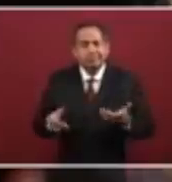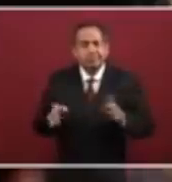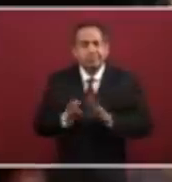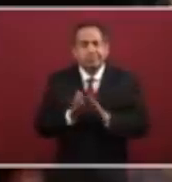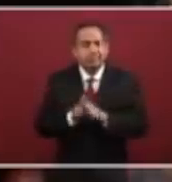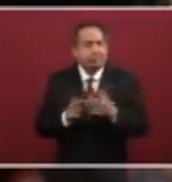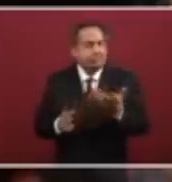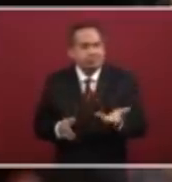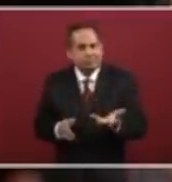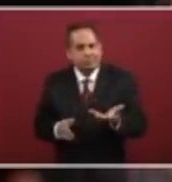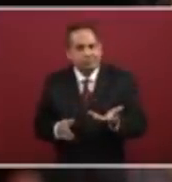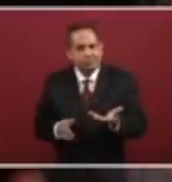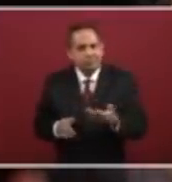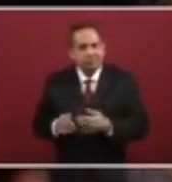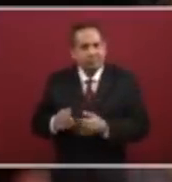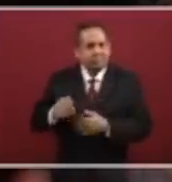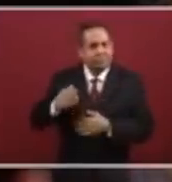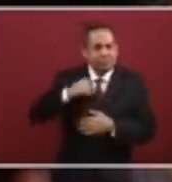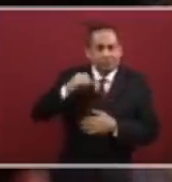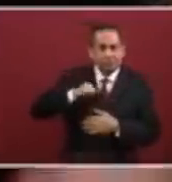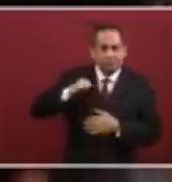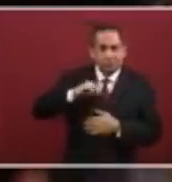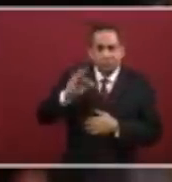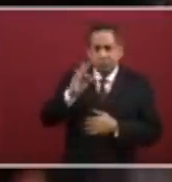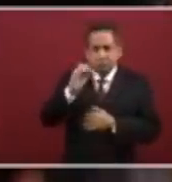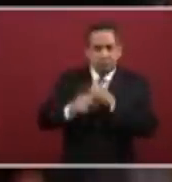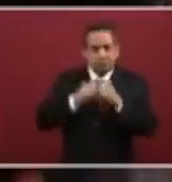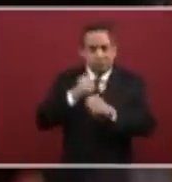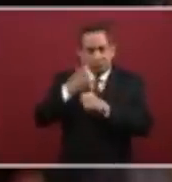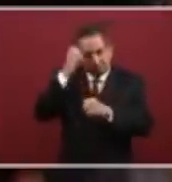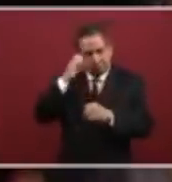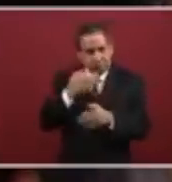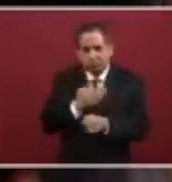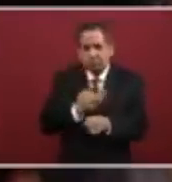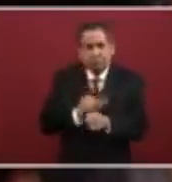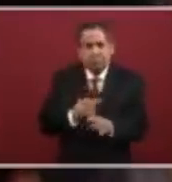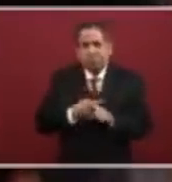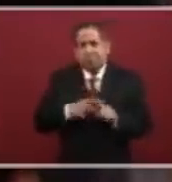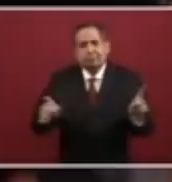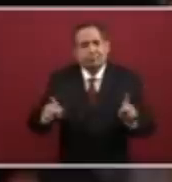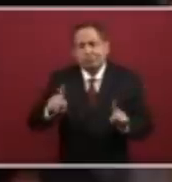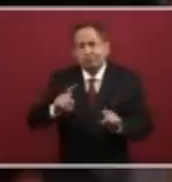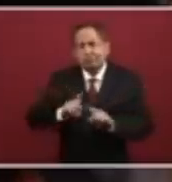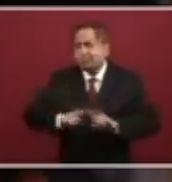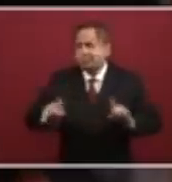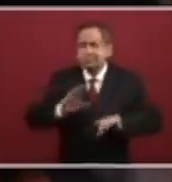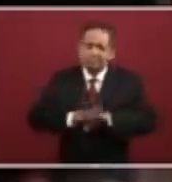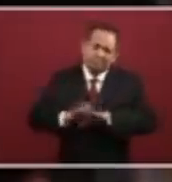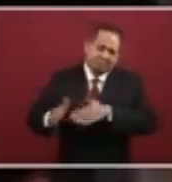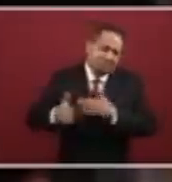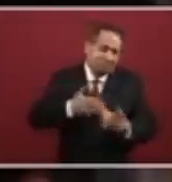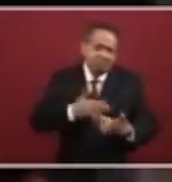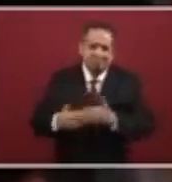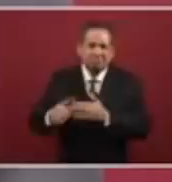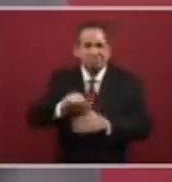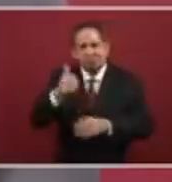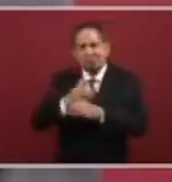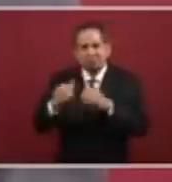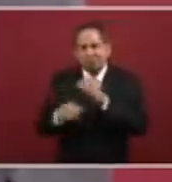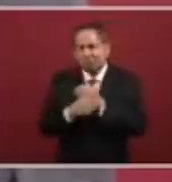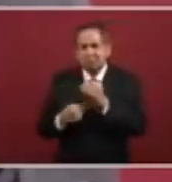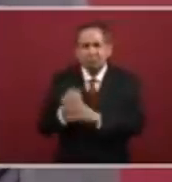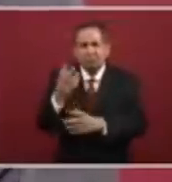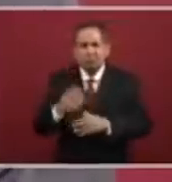mano de esa experiencia de hace 40 años que hoy debe de estar completamente evolucionada. Por sí, eso estas hay compañías,